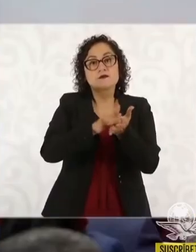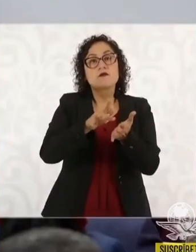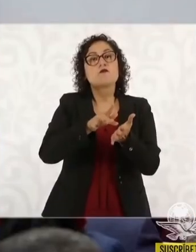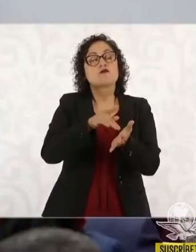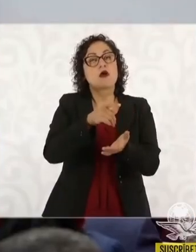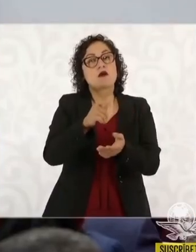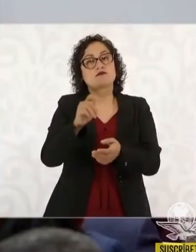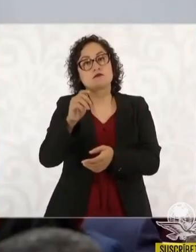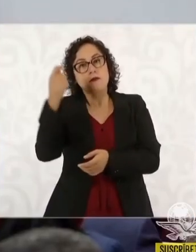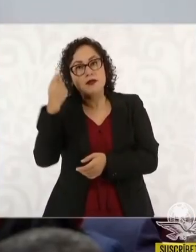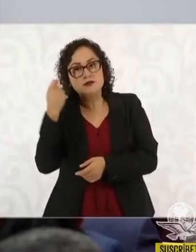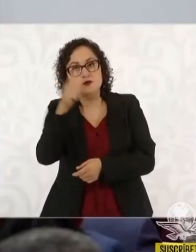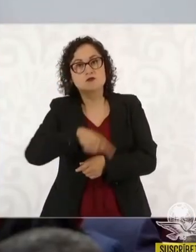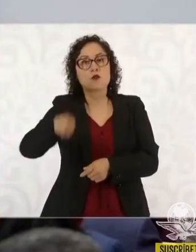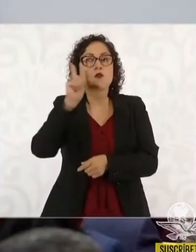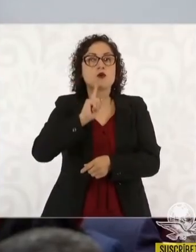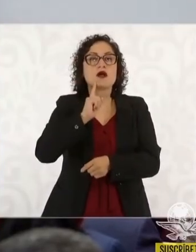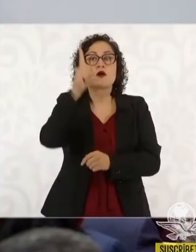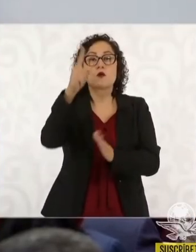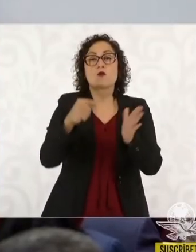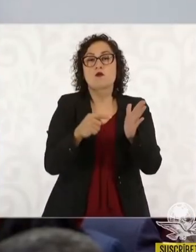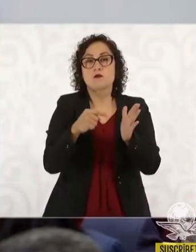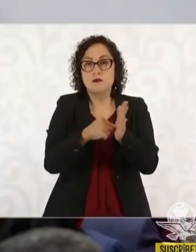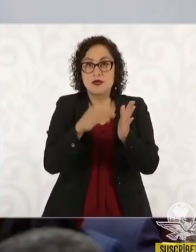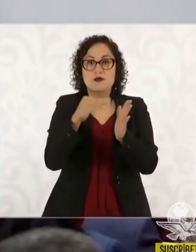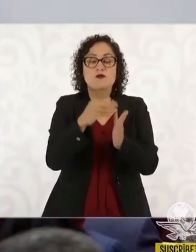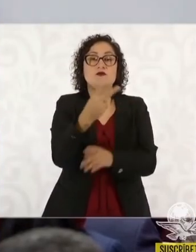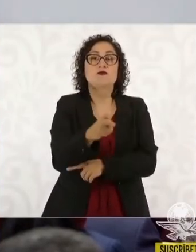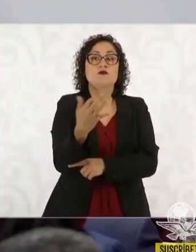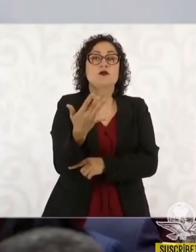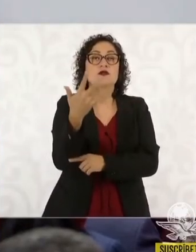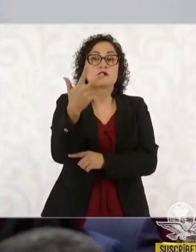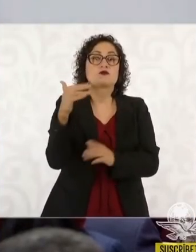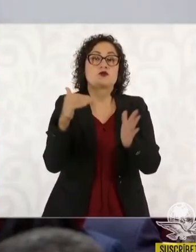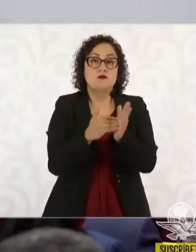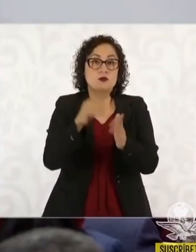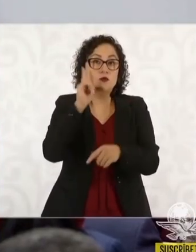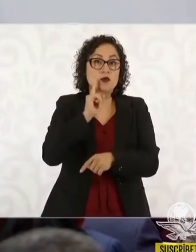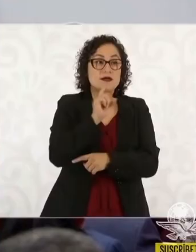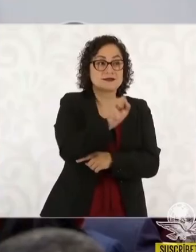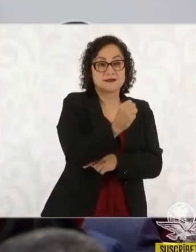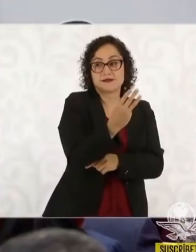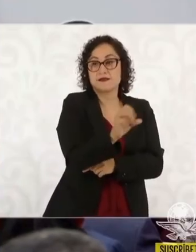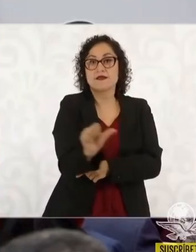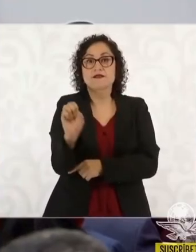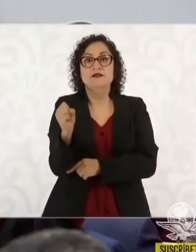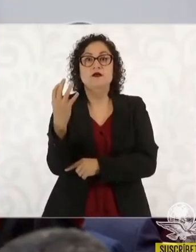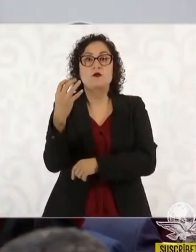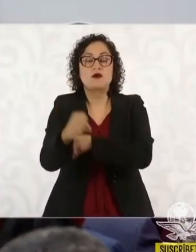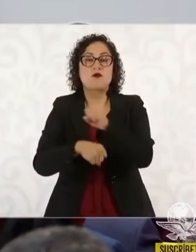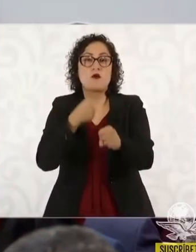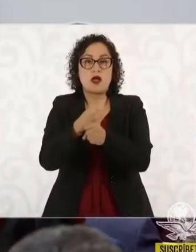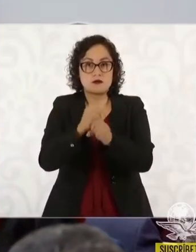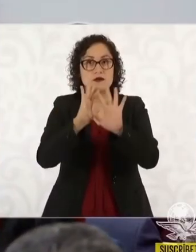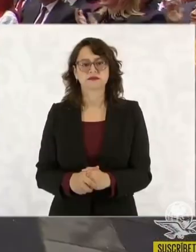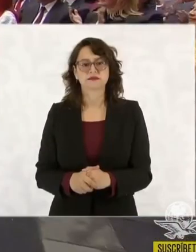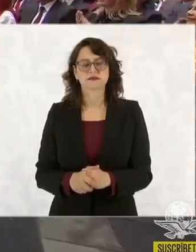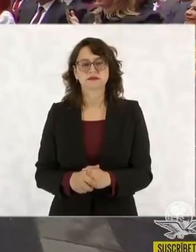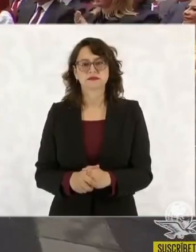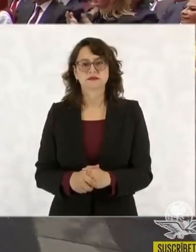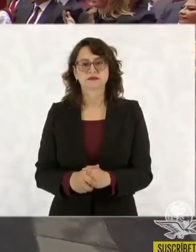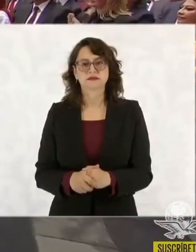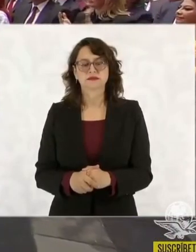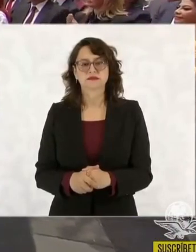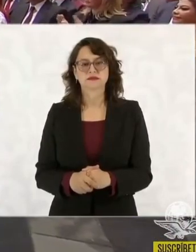qué significa y cómo ha avanzado la transformación en este segundo piso. Así que tenerlos aquí es un gusto para que empecemos a